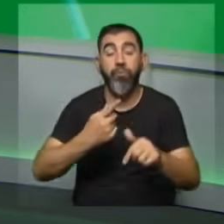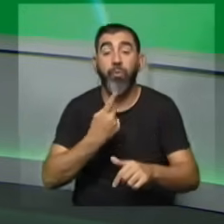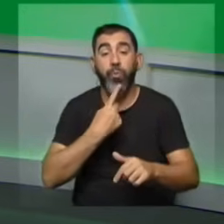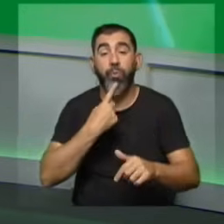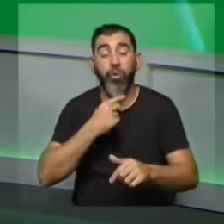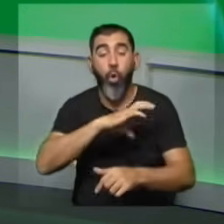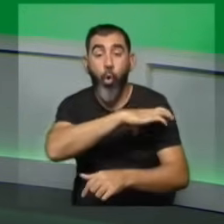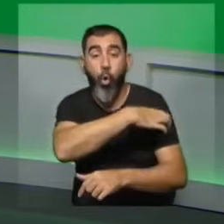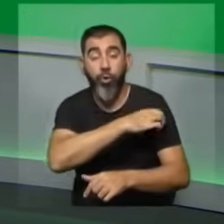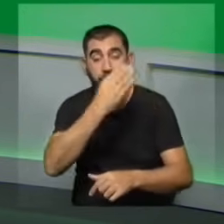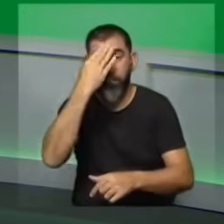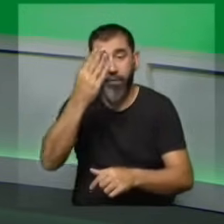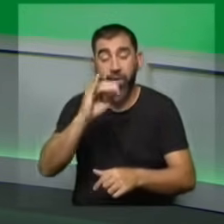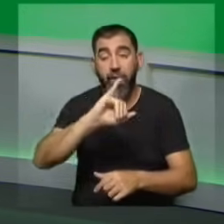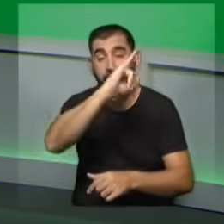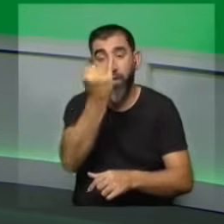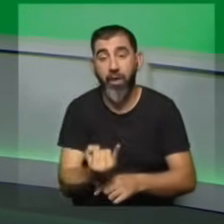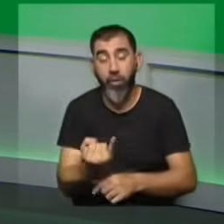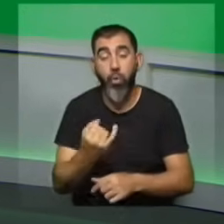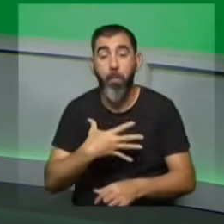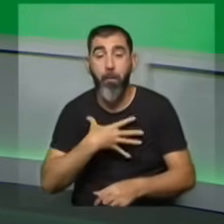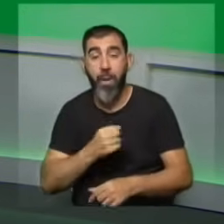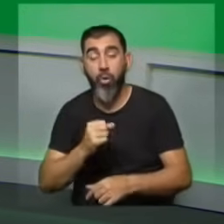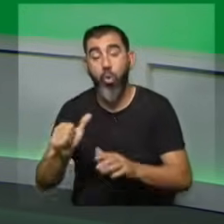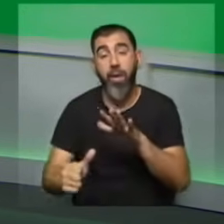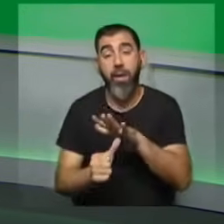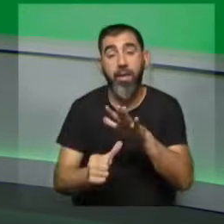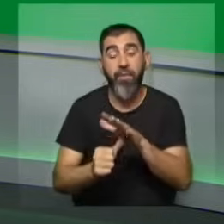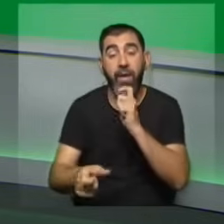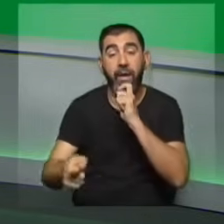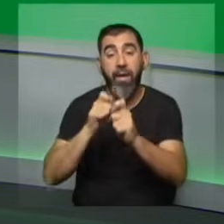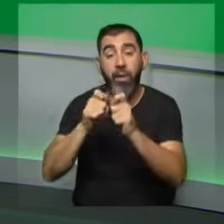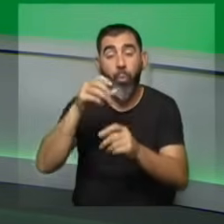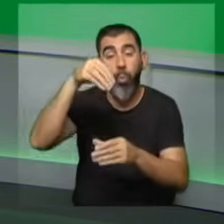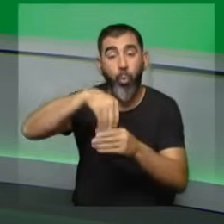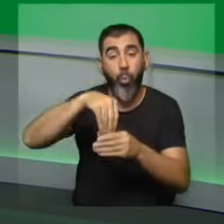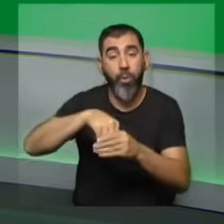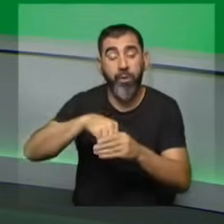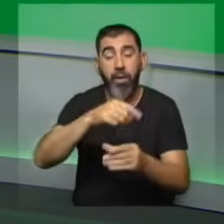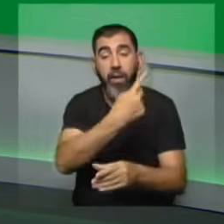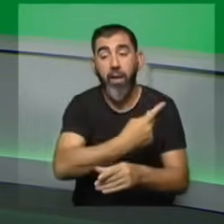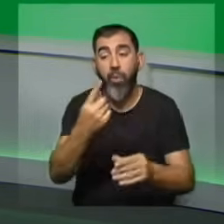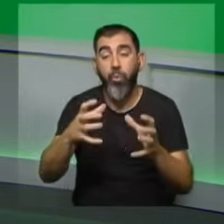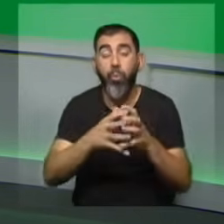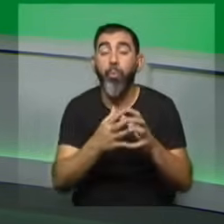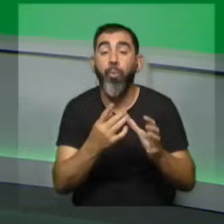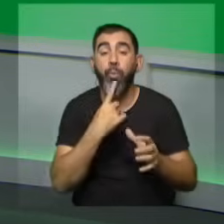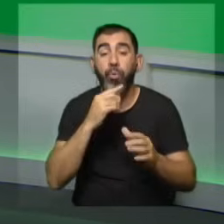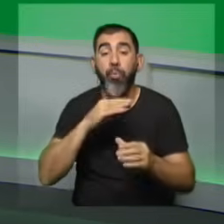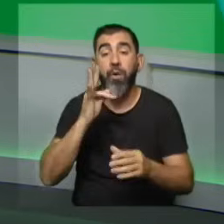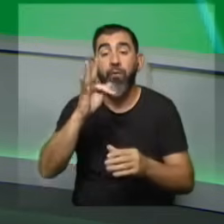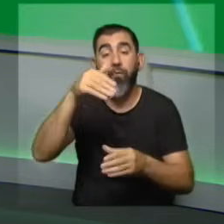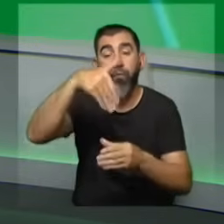yamandú orci en el frente amplio y Álvaro Delgado en el Partido Nacional están liderando las internas de sus respectivos partidos de Cara a las